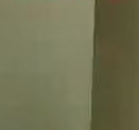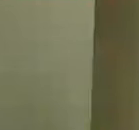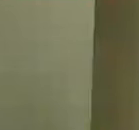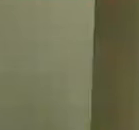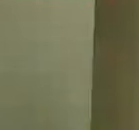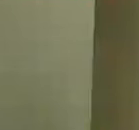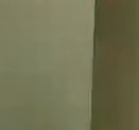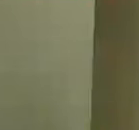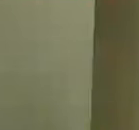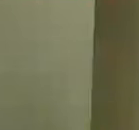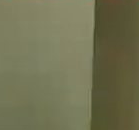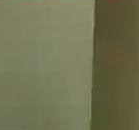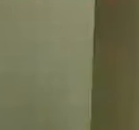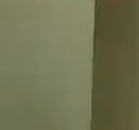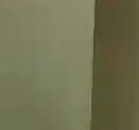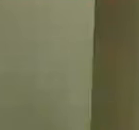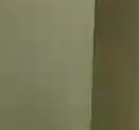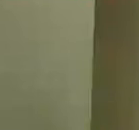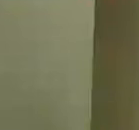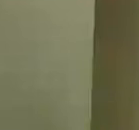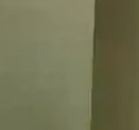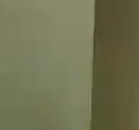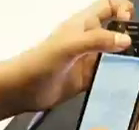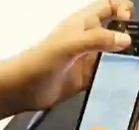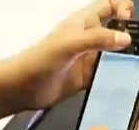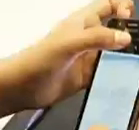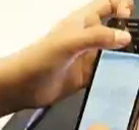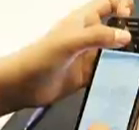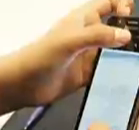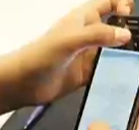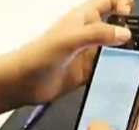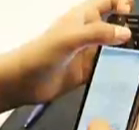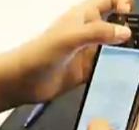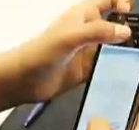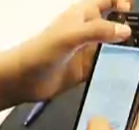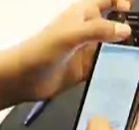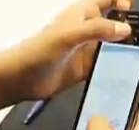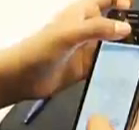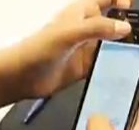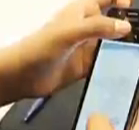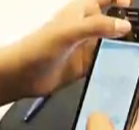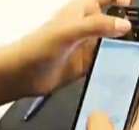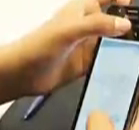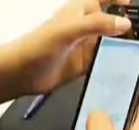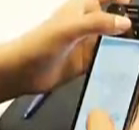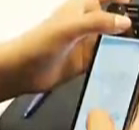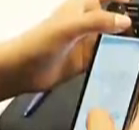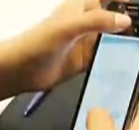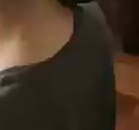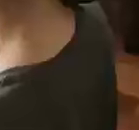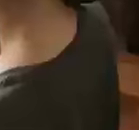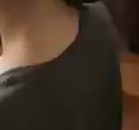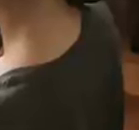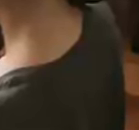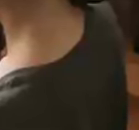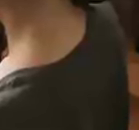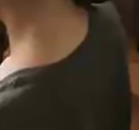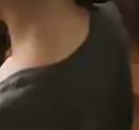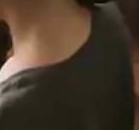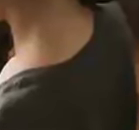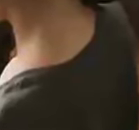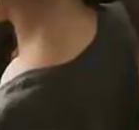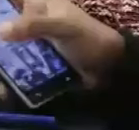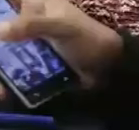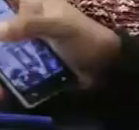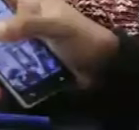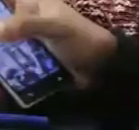Internet nos permite aprender en casa y comunicarnos con nuestros familiares y amigos, pero también nos expone a algunos riesgos. No hables